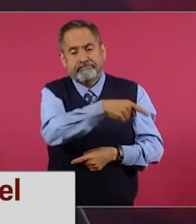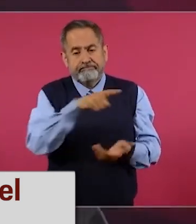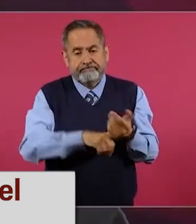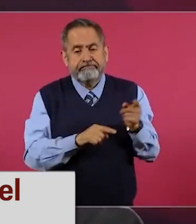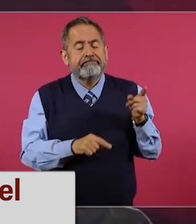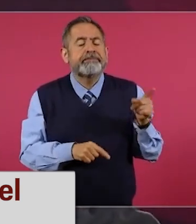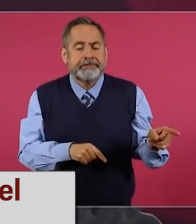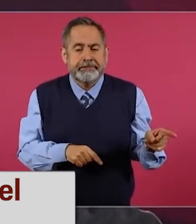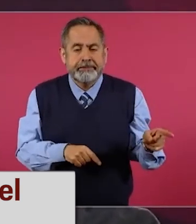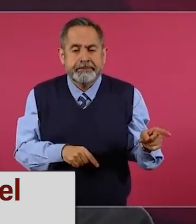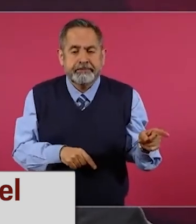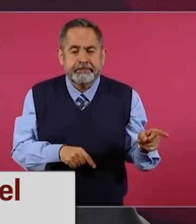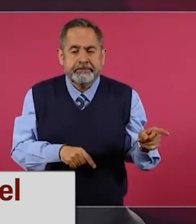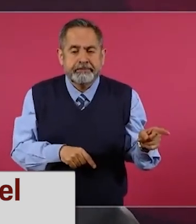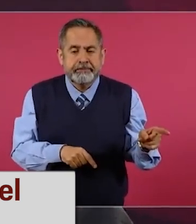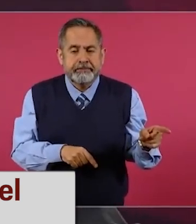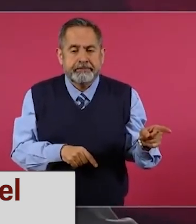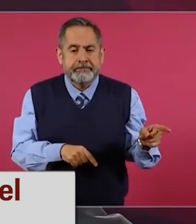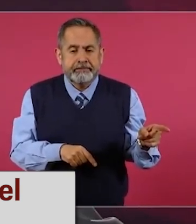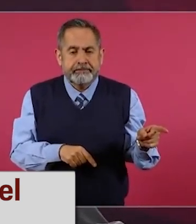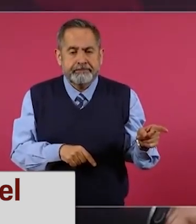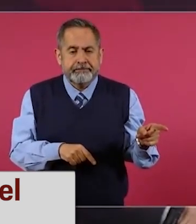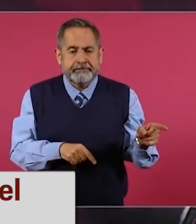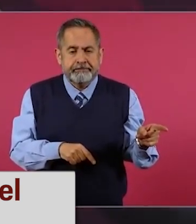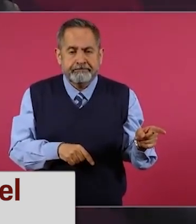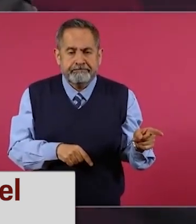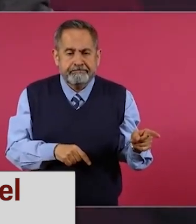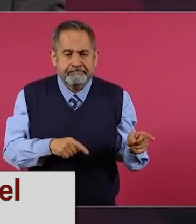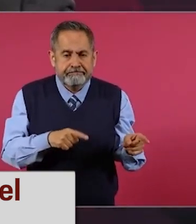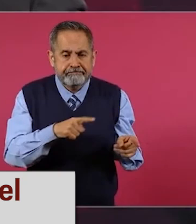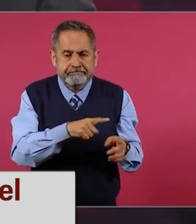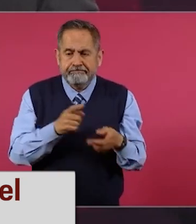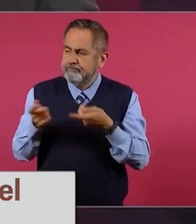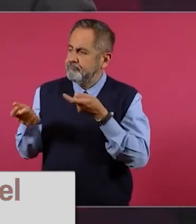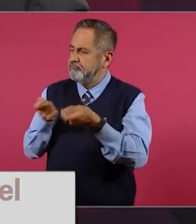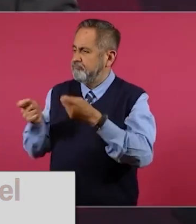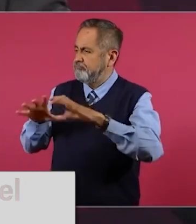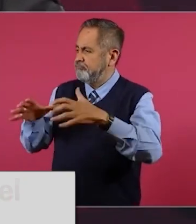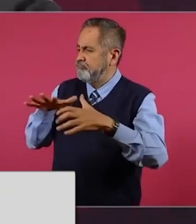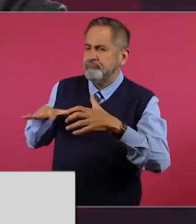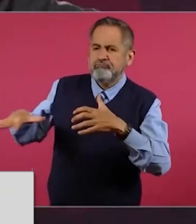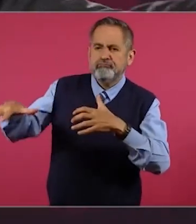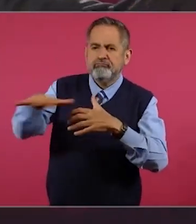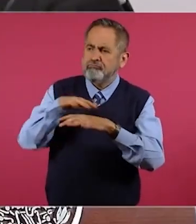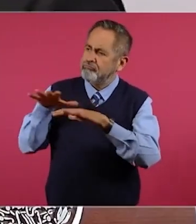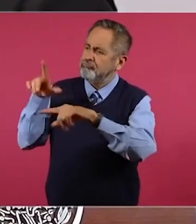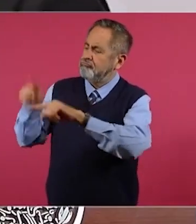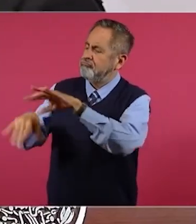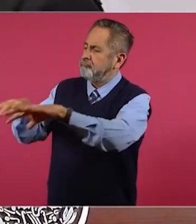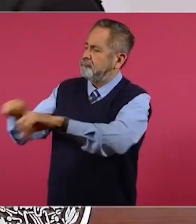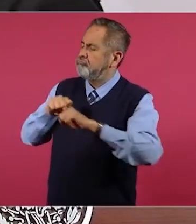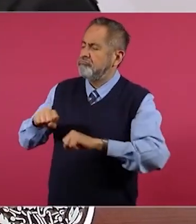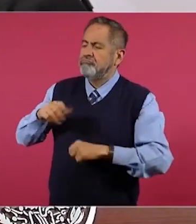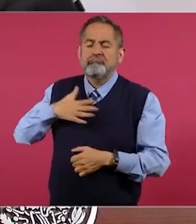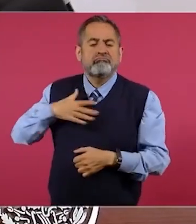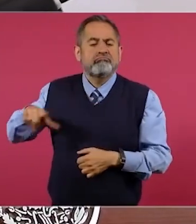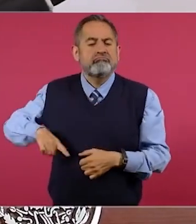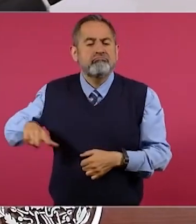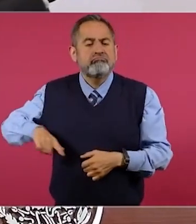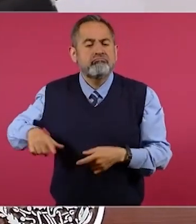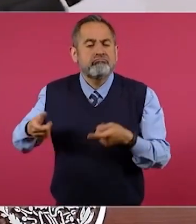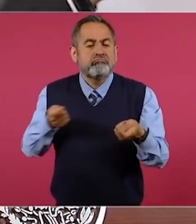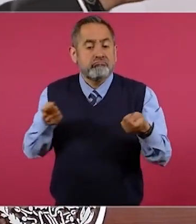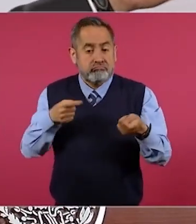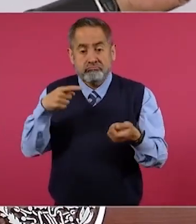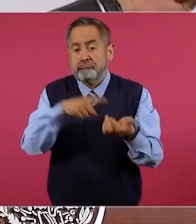más ante la caída del peso, que casi llega a los 20 pesos por dólar. En su conferencia mañanera de este lunes 5 de agosto en Palacio Nacional, López Obrador afirmó